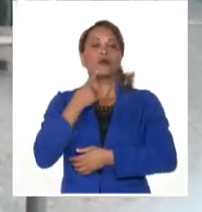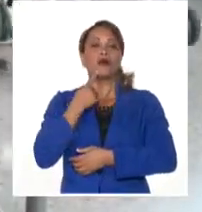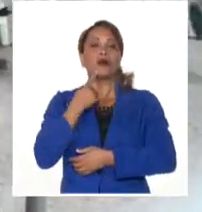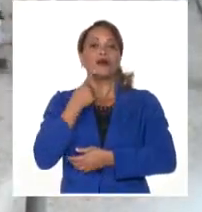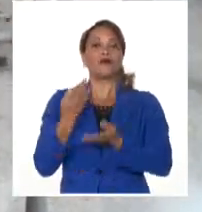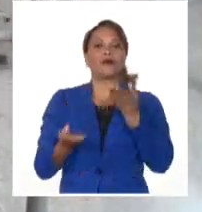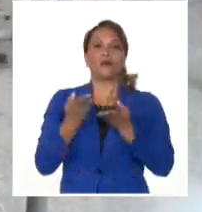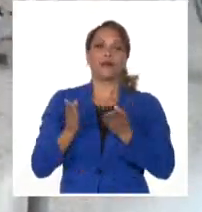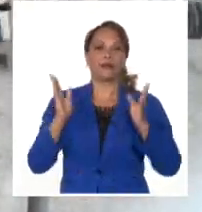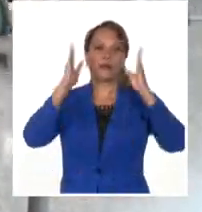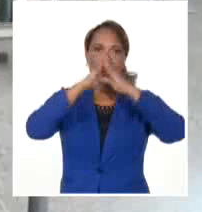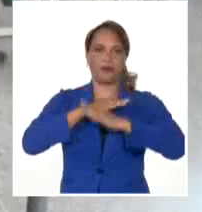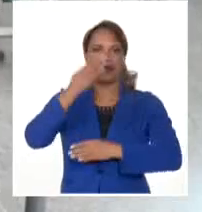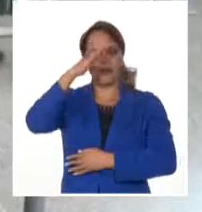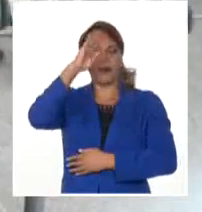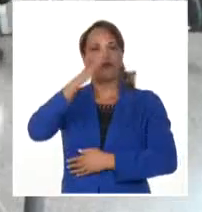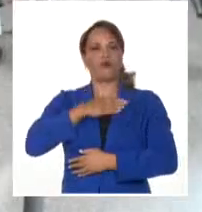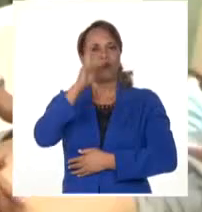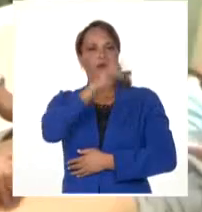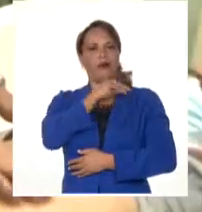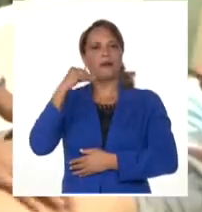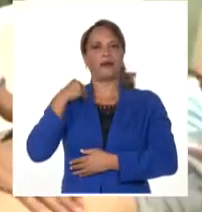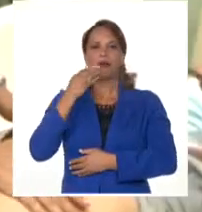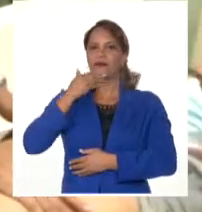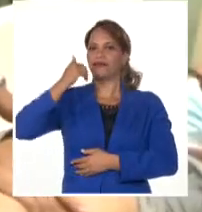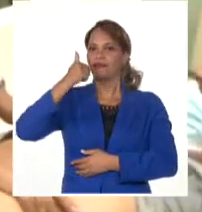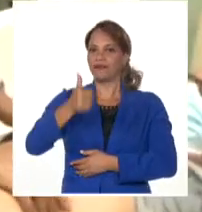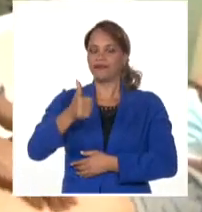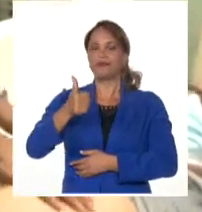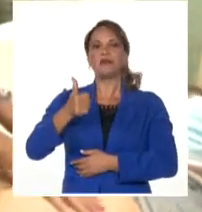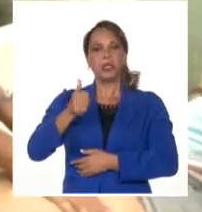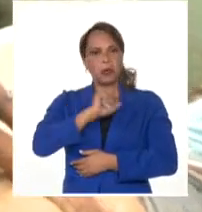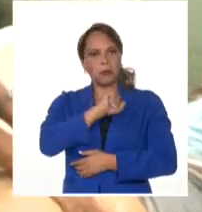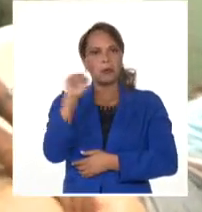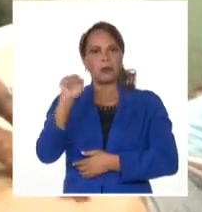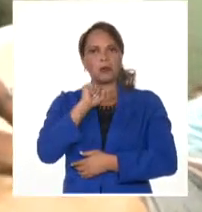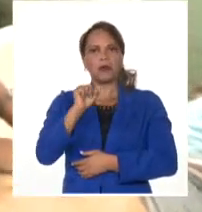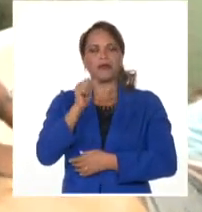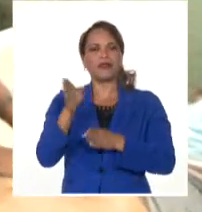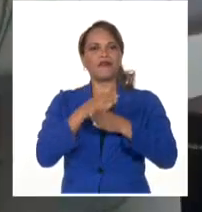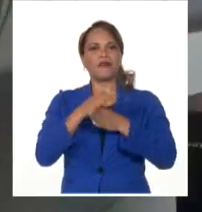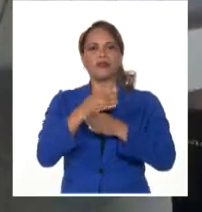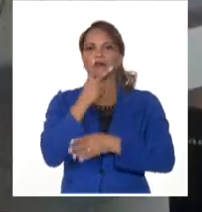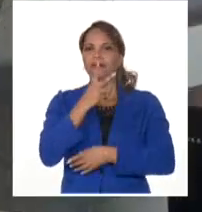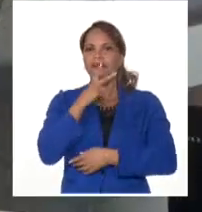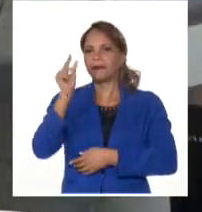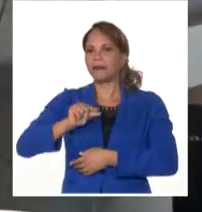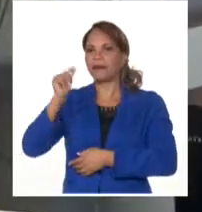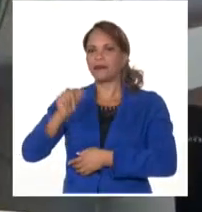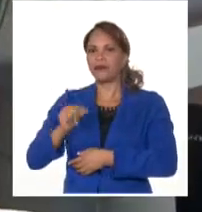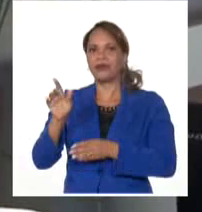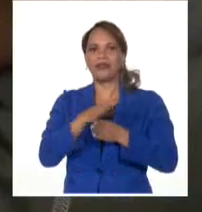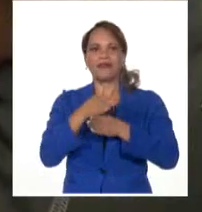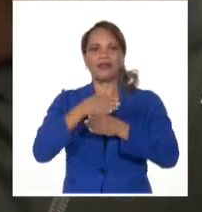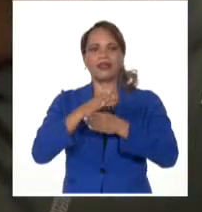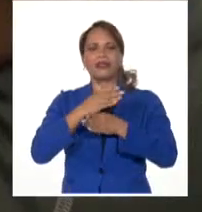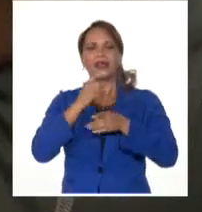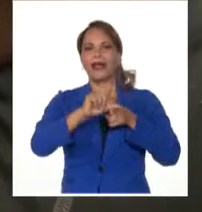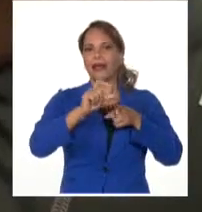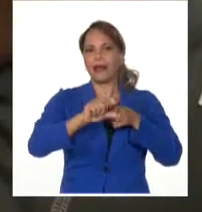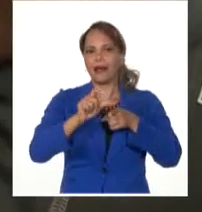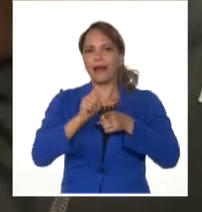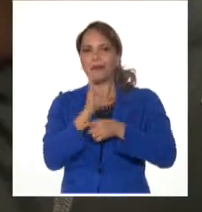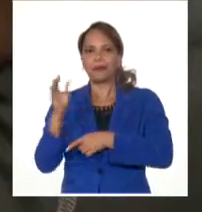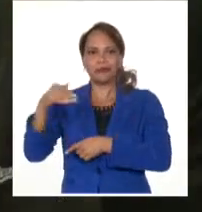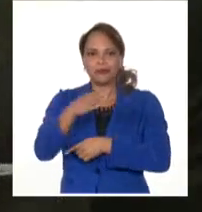de este tipo. Y bueno, hemos logrado millones de consultas en Barrio Adentro 1, en Barrio Adentro 2, en Misión